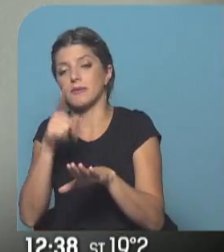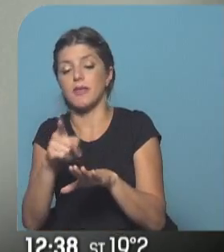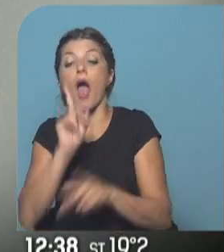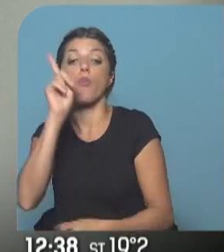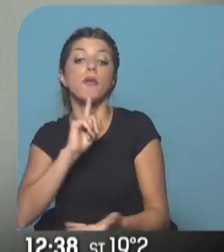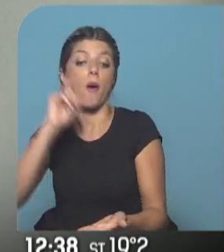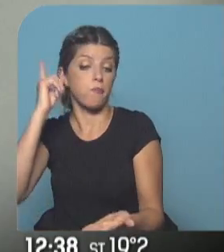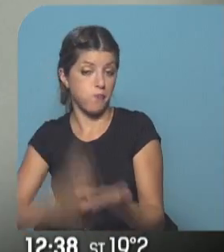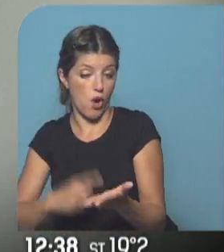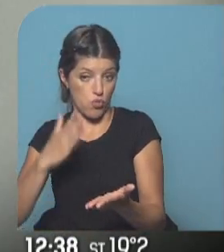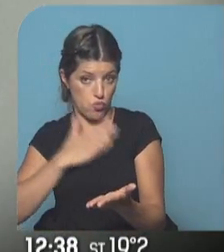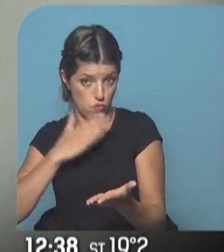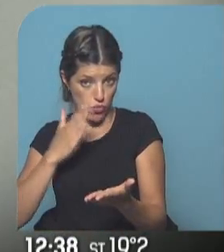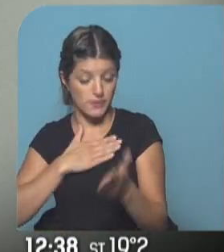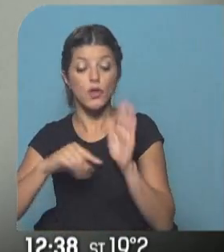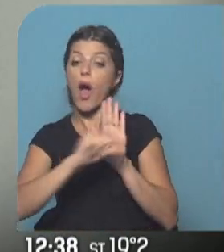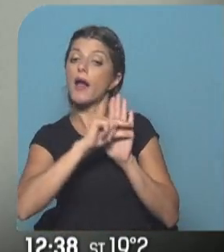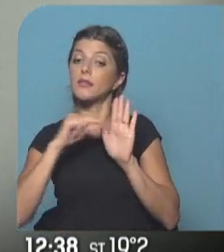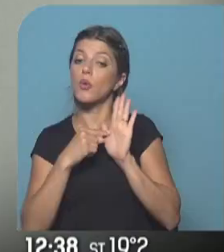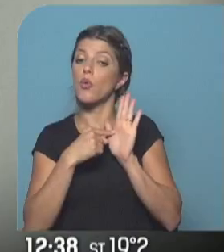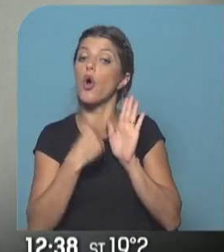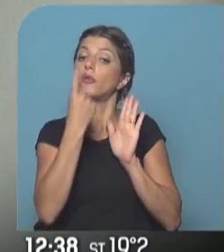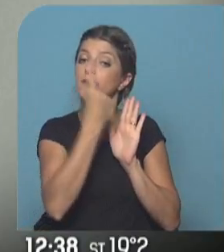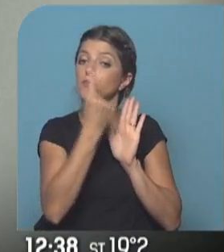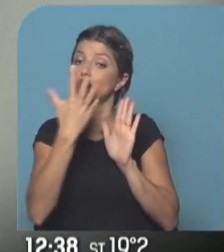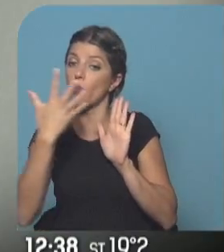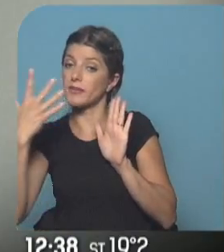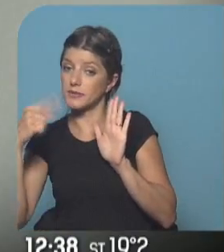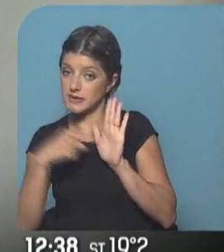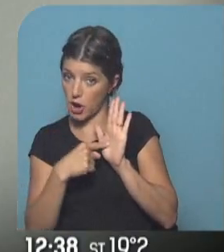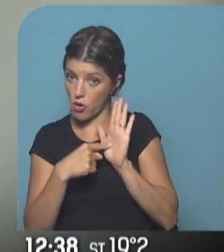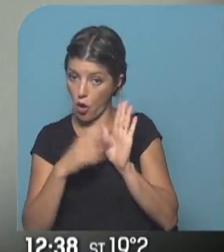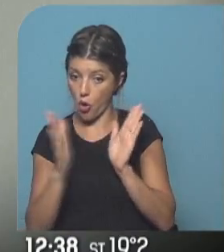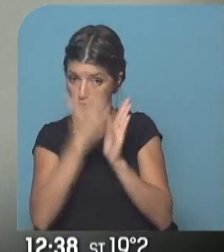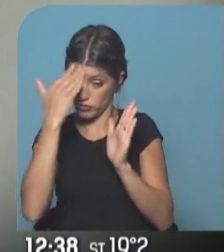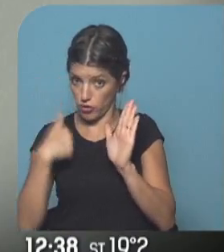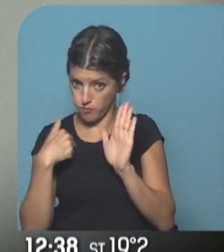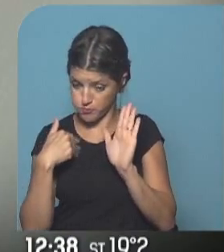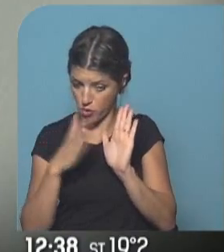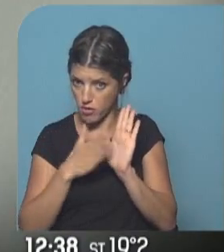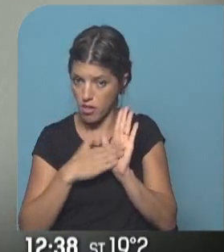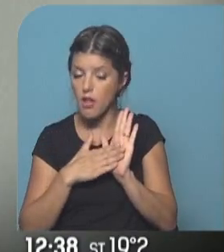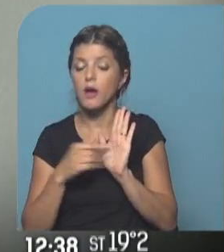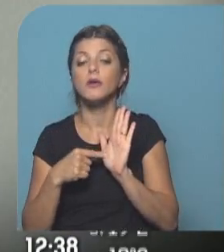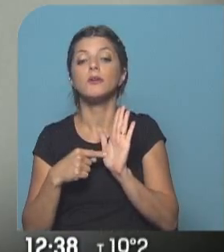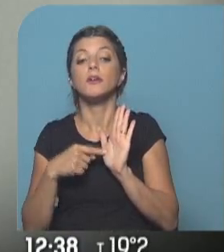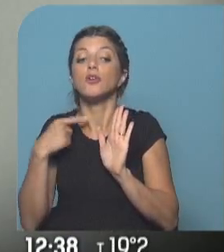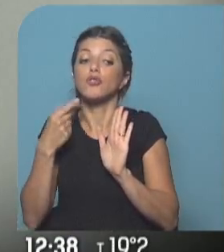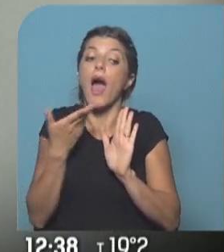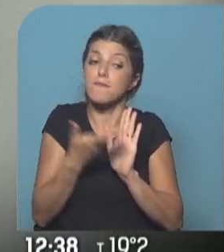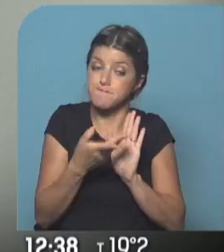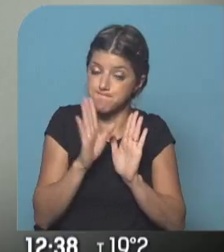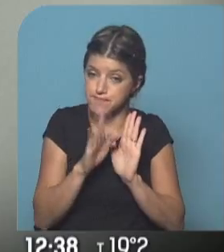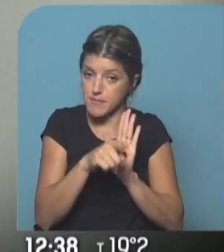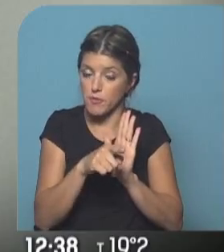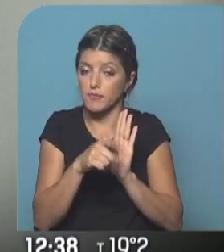adoptar al amparo del artículo 155 de nuestra Constitución, pretende ofrecer a los